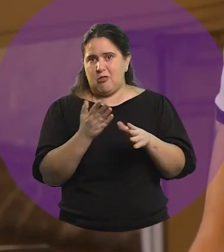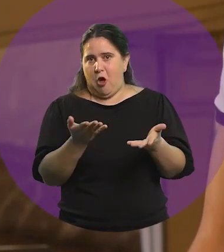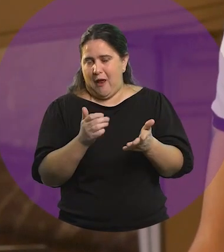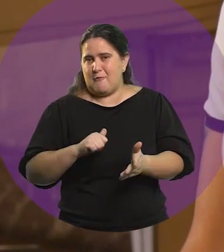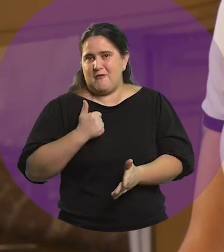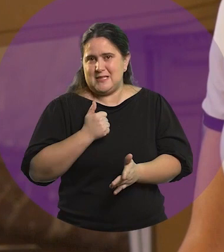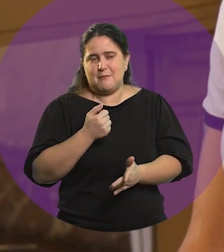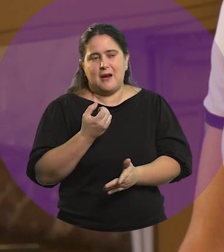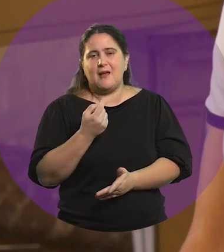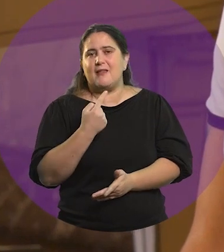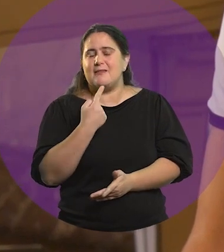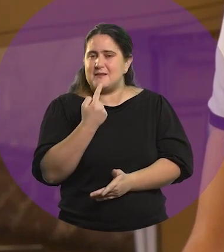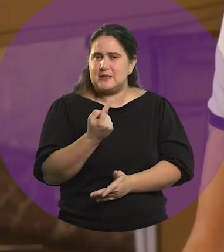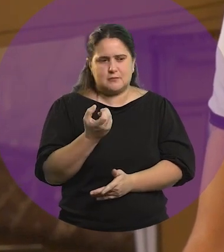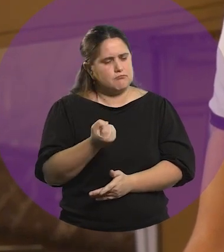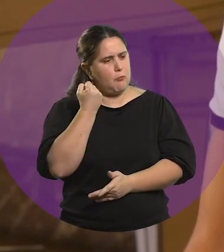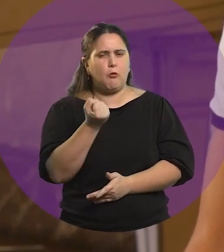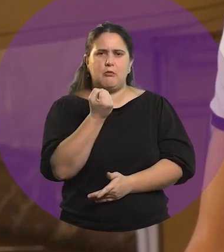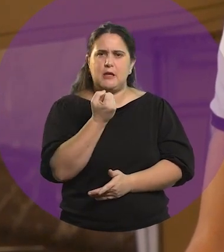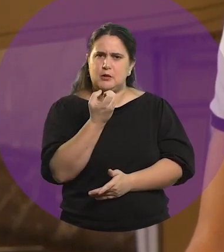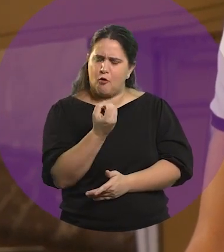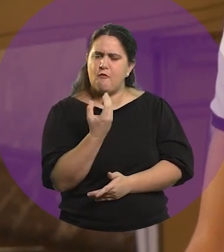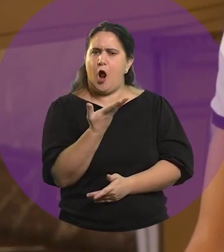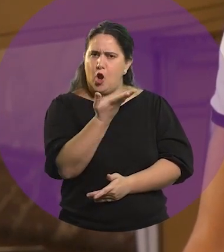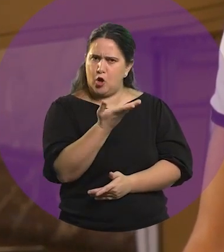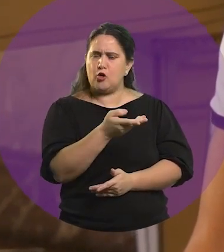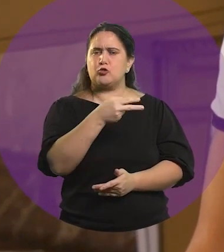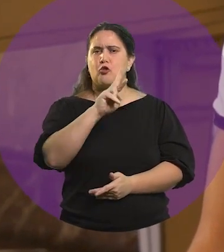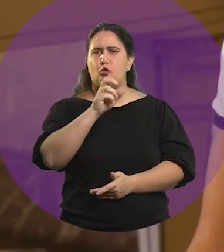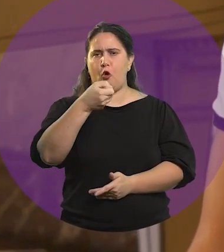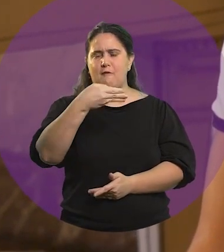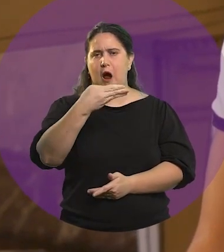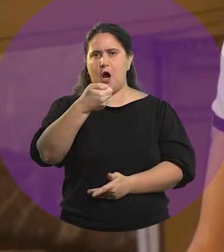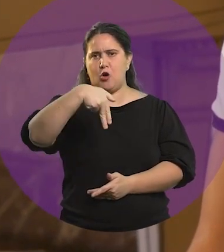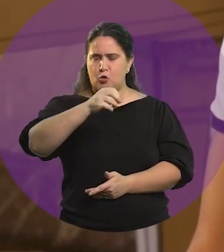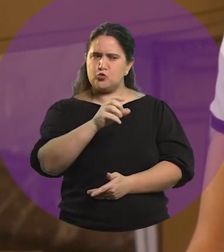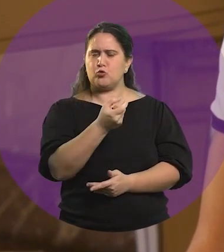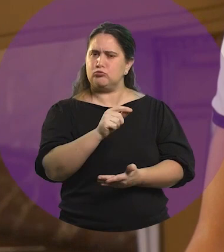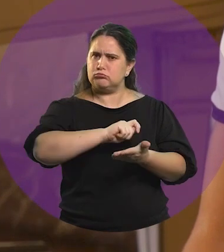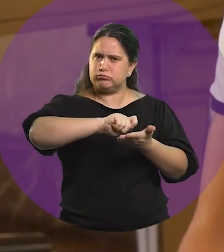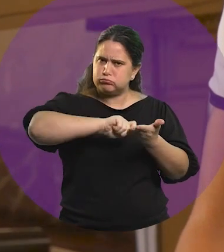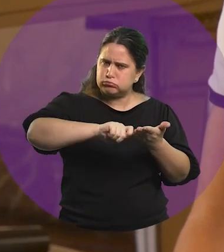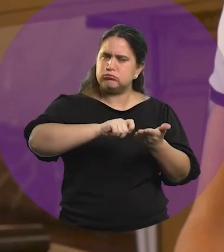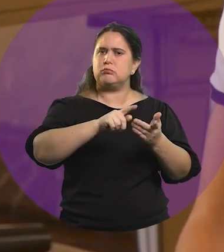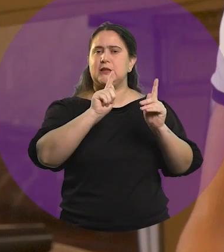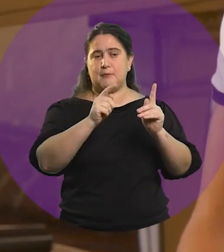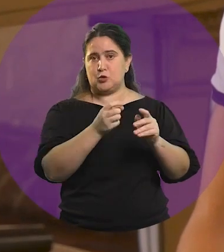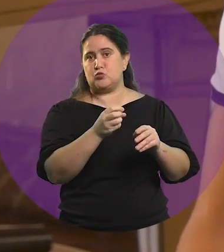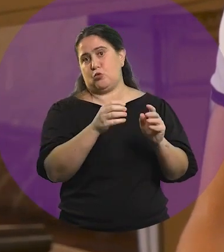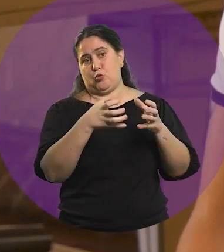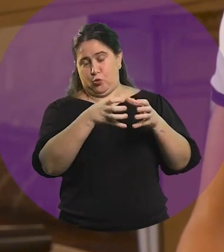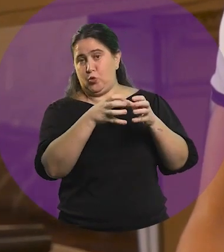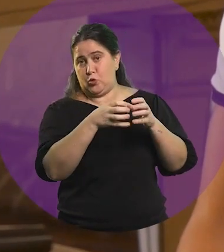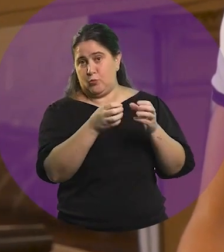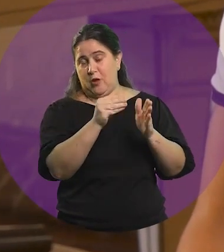oportunidad para valorar el trabajo de la doctora Robano, sin duda, el trabajo de toda la gerencia